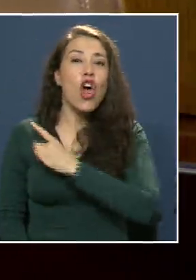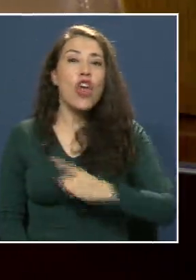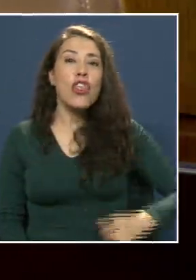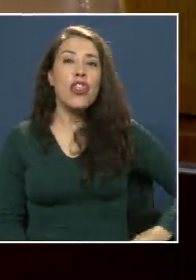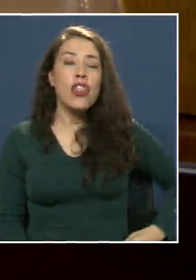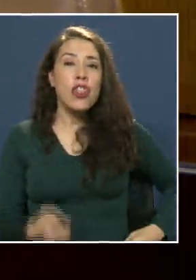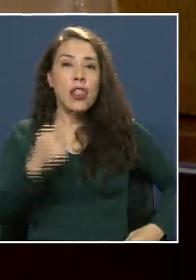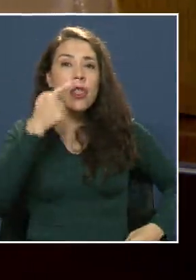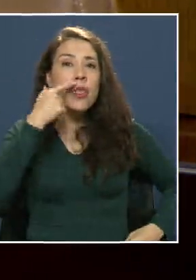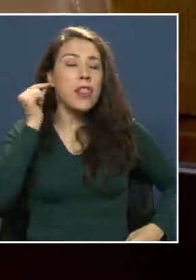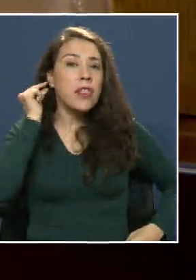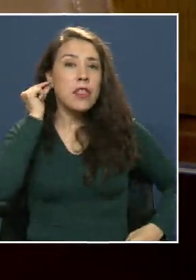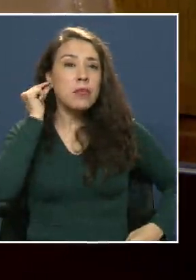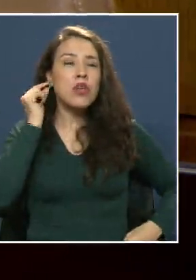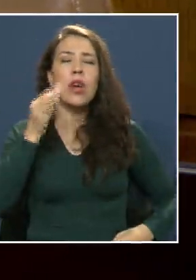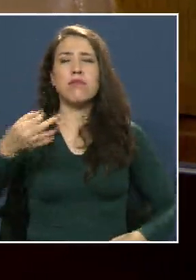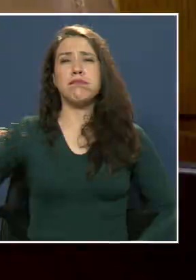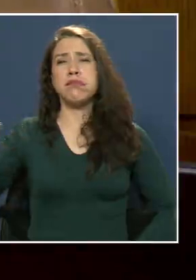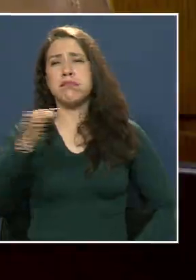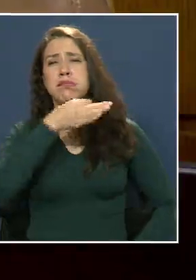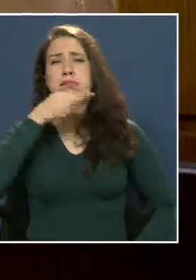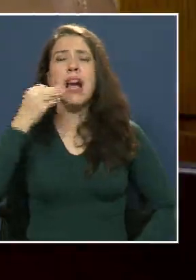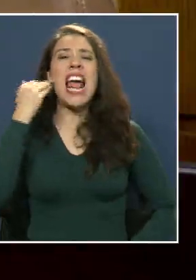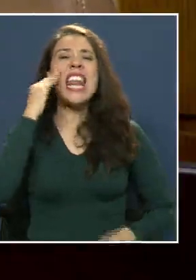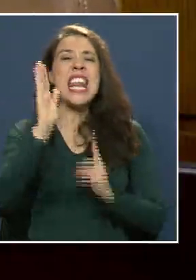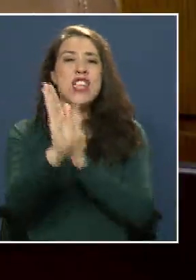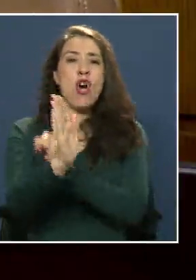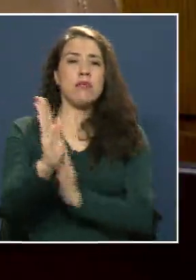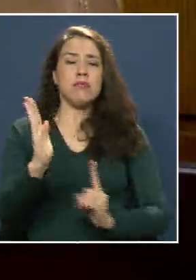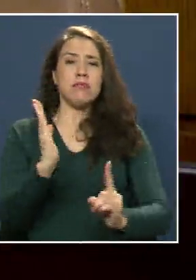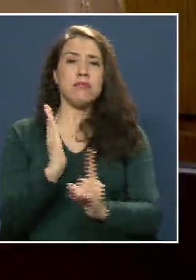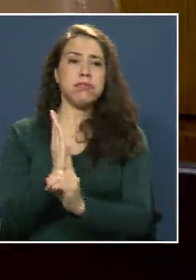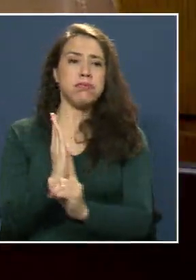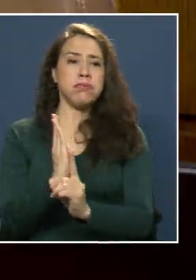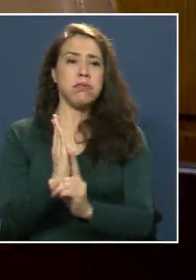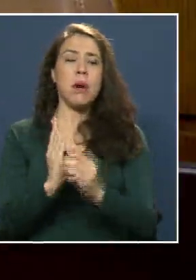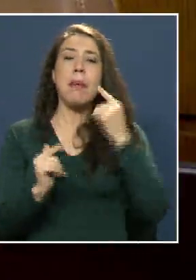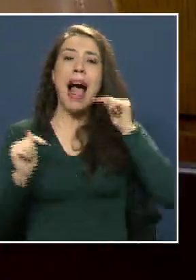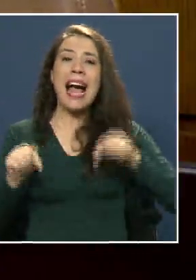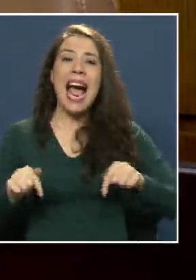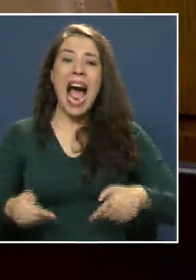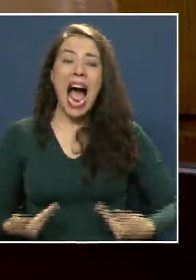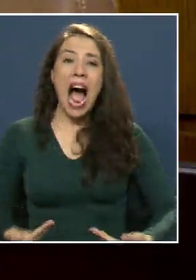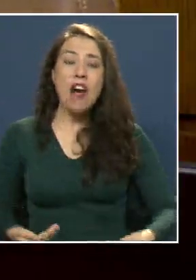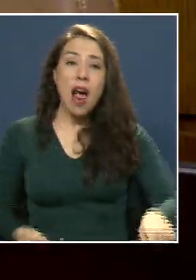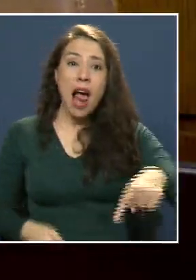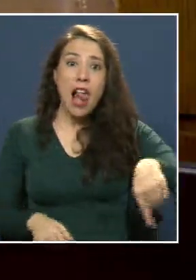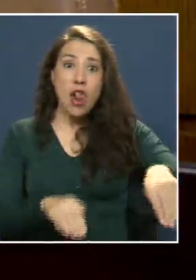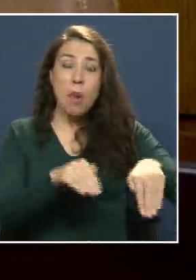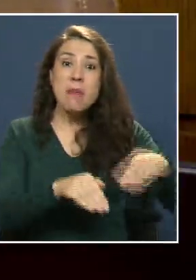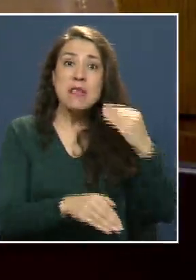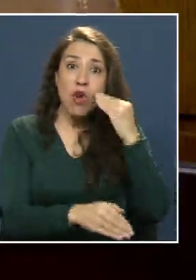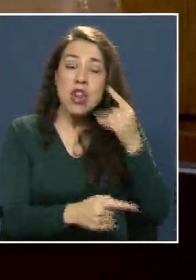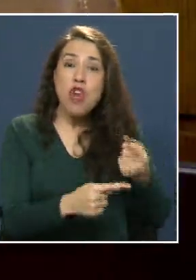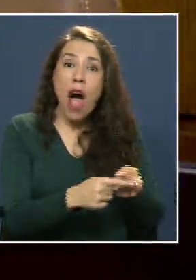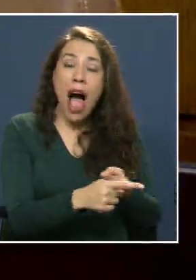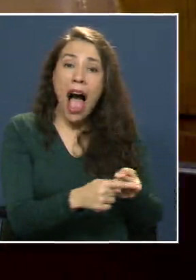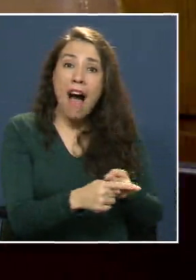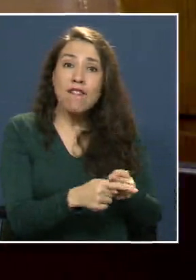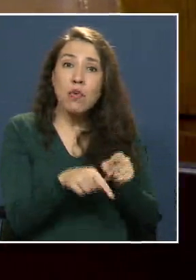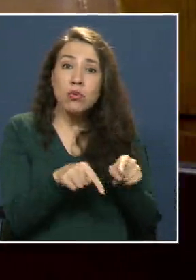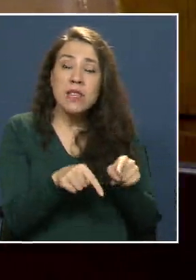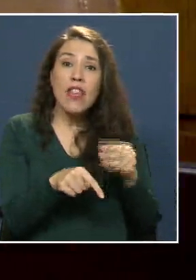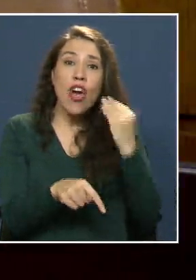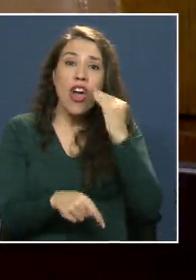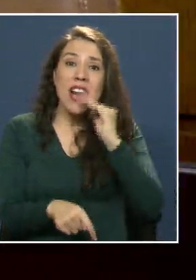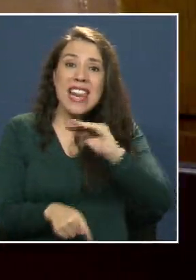parlamentarias que tanto hablan de los niños primero, para que hoy a esos niños abusados, a esas